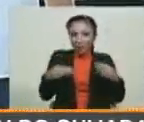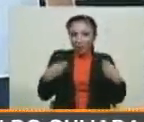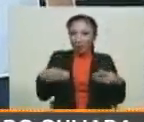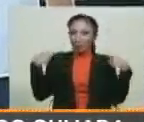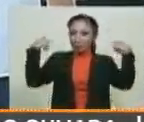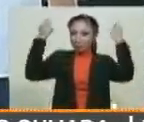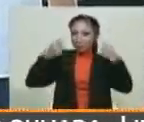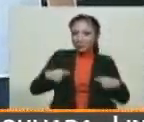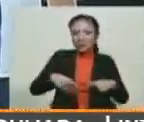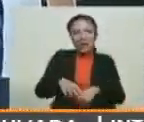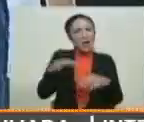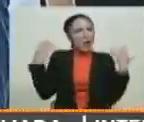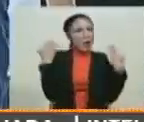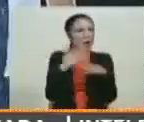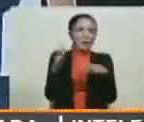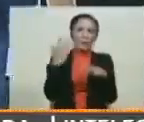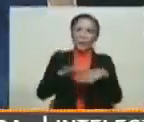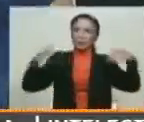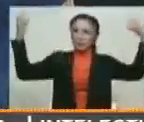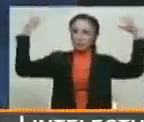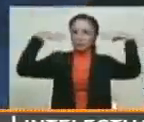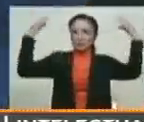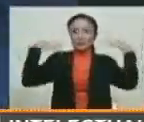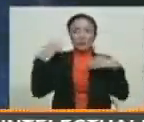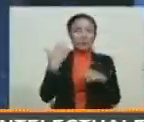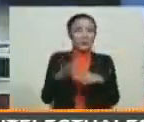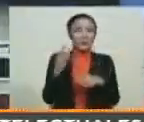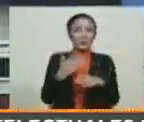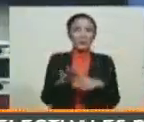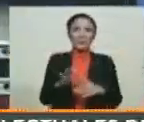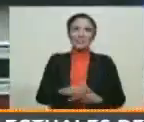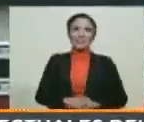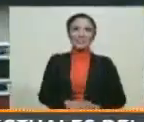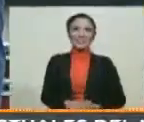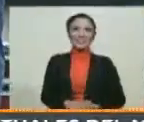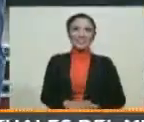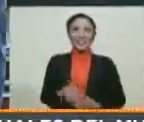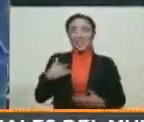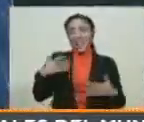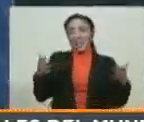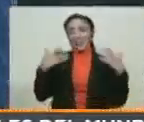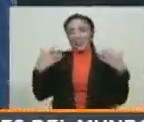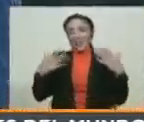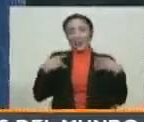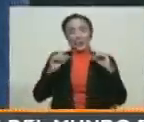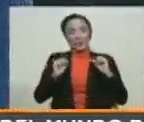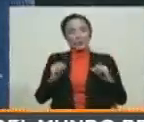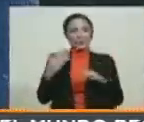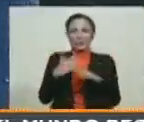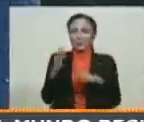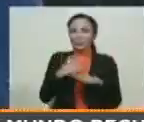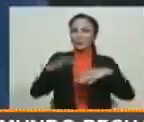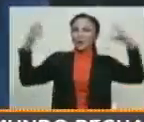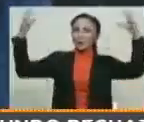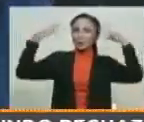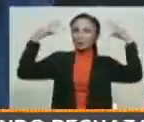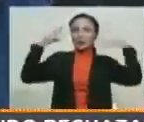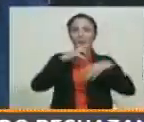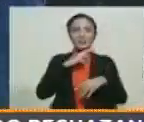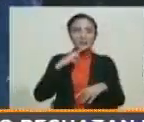o se mojan pues con este calor o un chaparrón cae